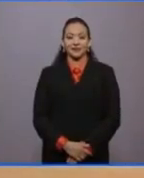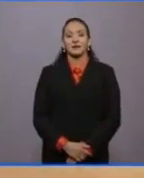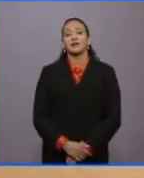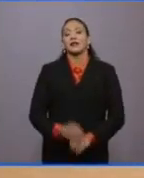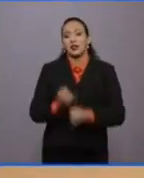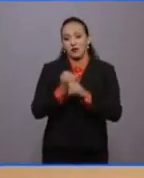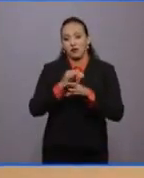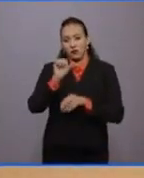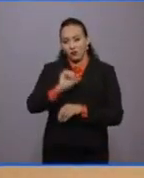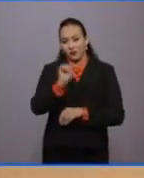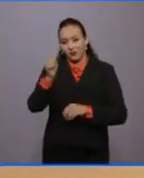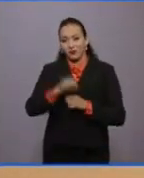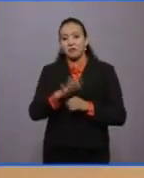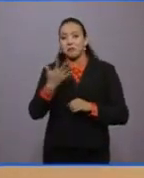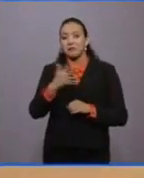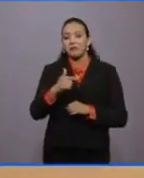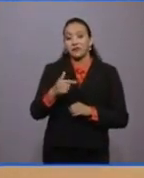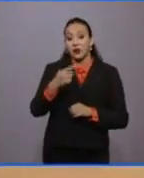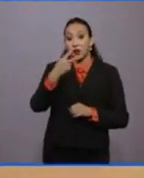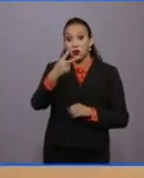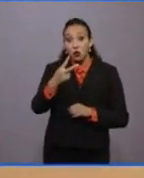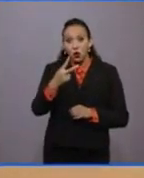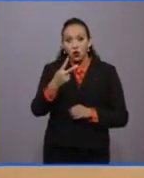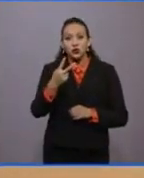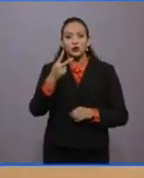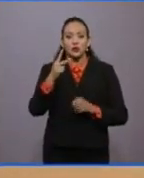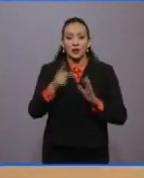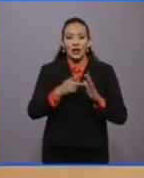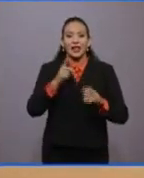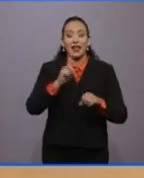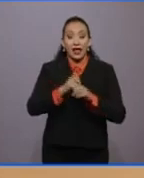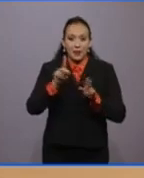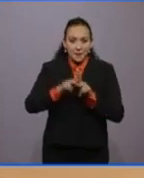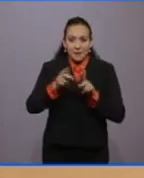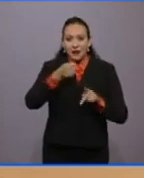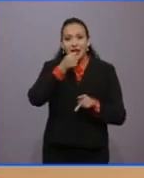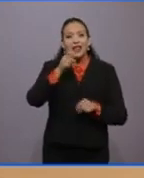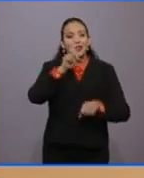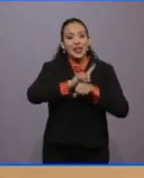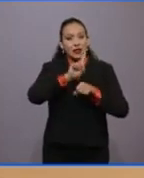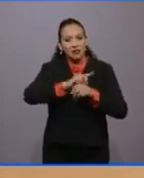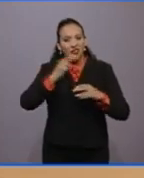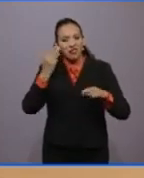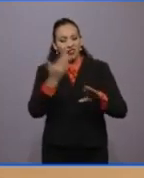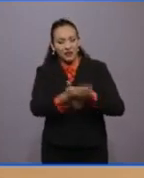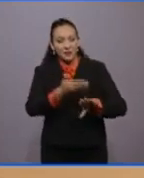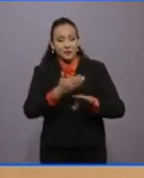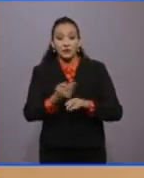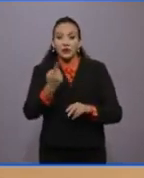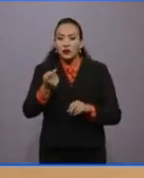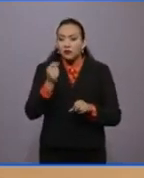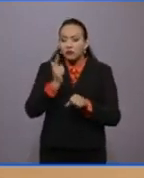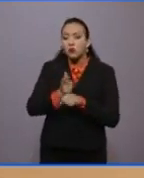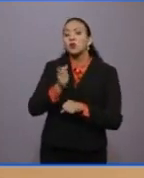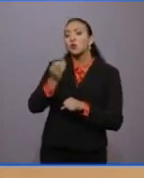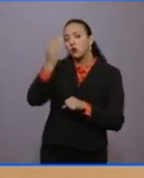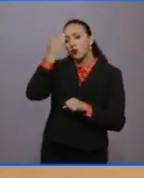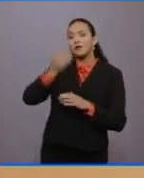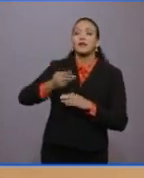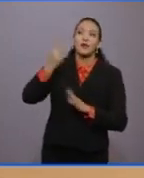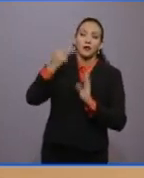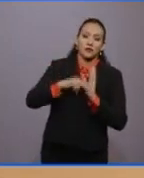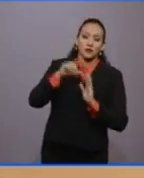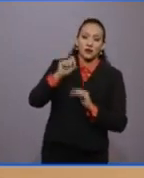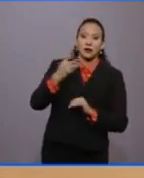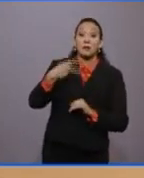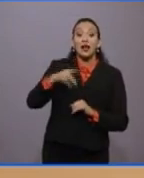En más información, cerca de 2 agresiones diarias contra la prensa en México se registraron durante 2024 y la cifra va